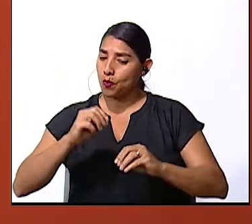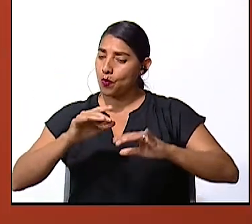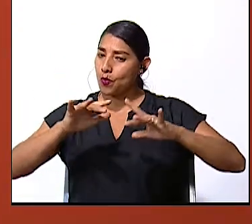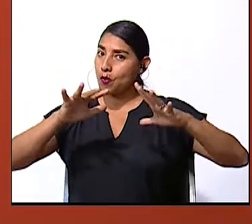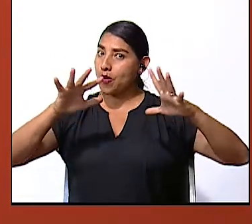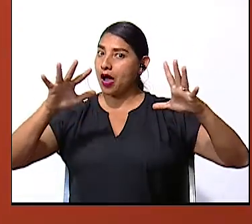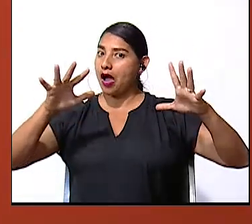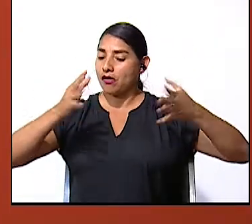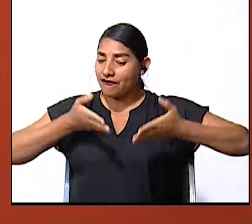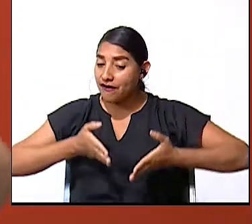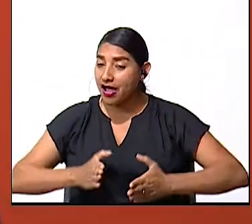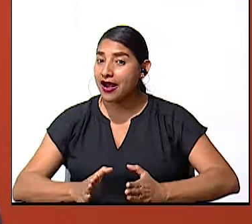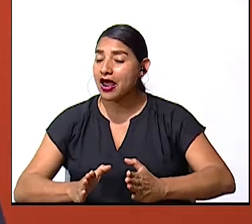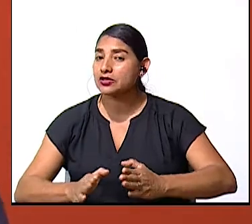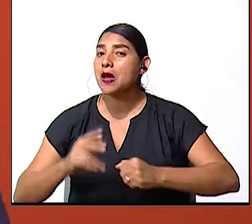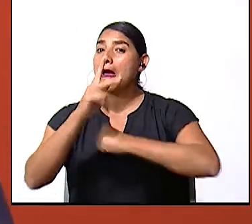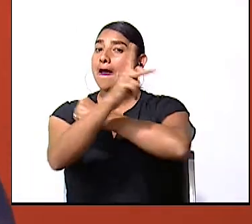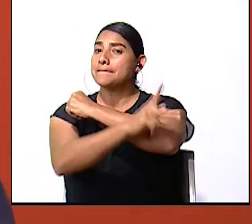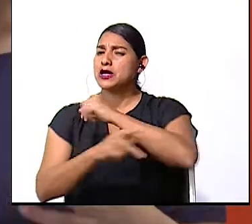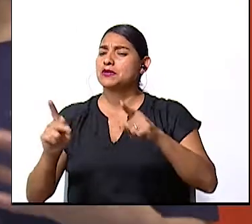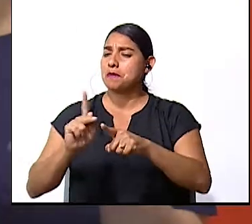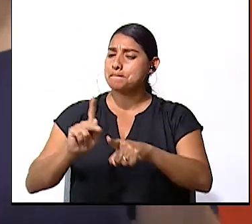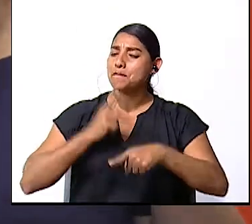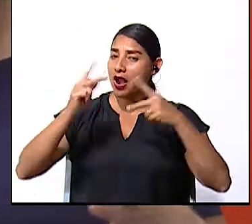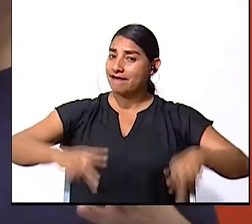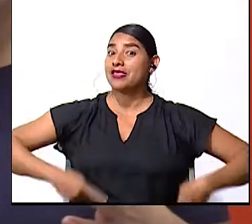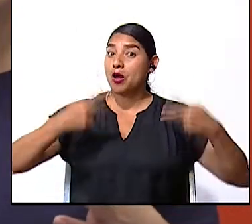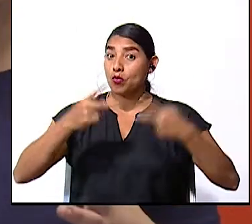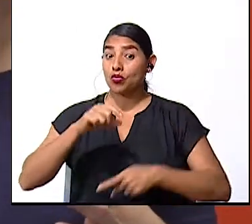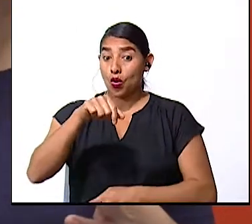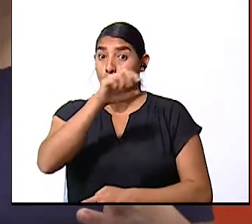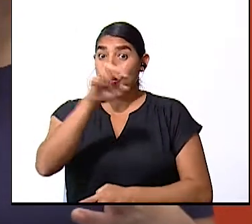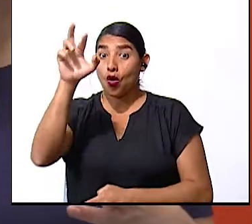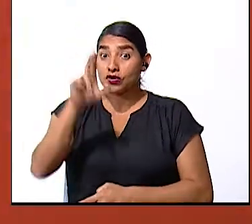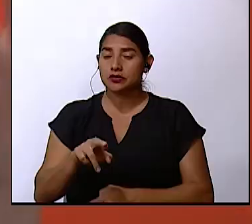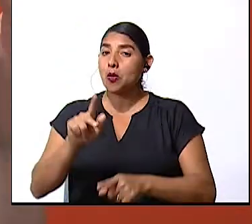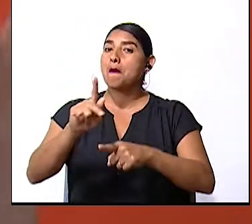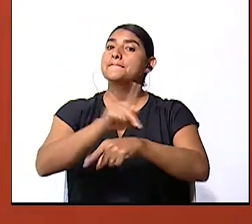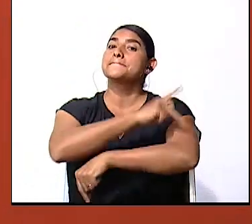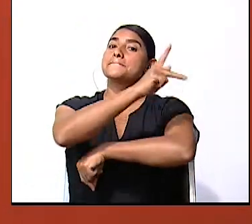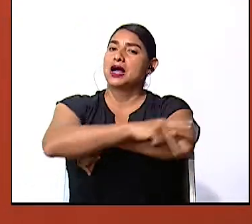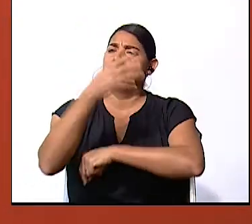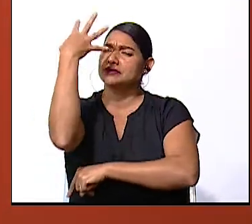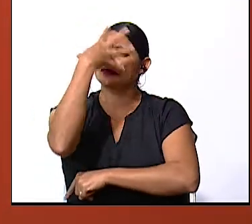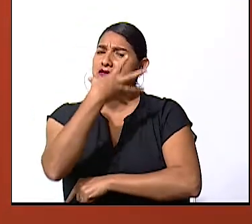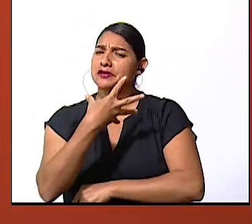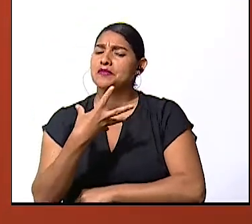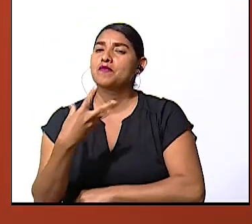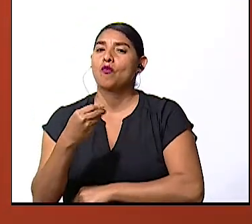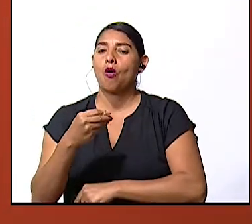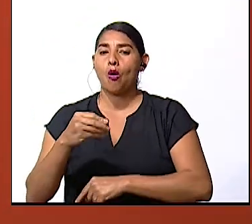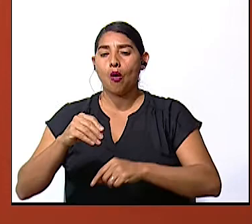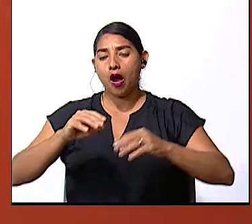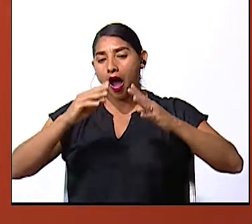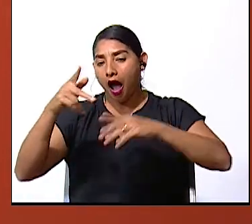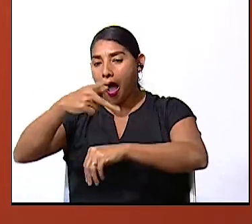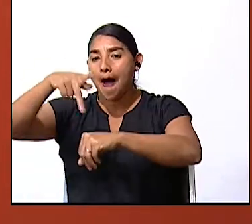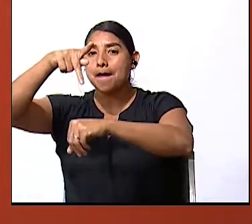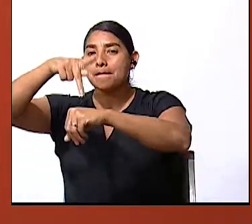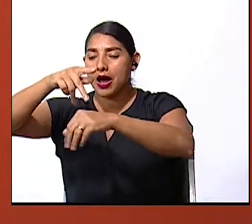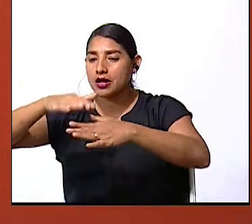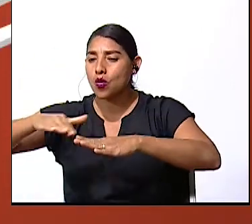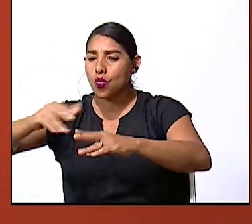Maravilloso haber nacido en el país más pura vida del mundo. Y es que Costa Rica es un país hermoso, lleno de parques y